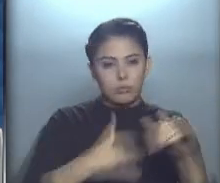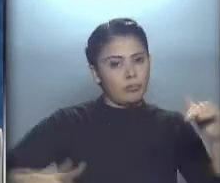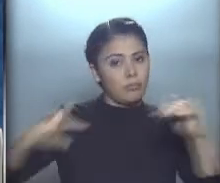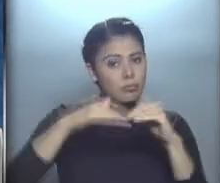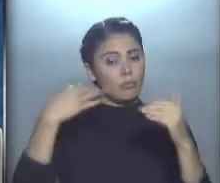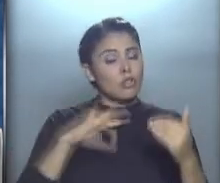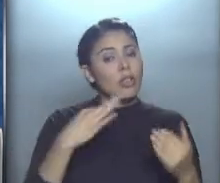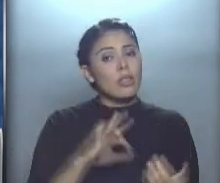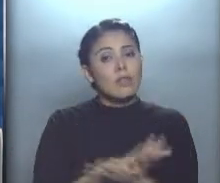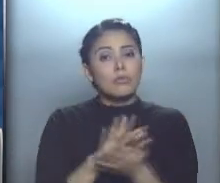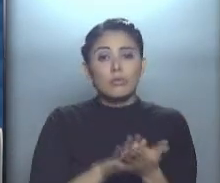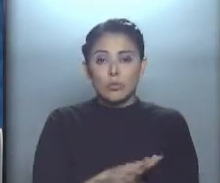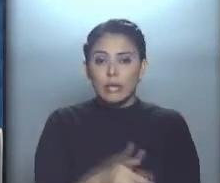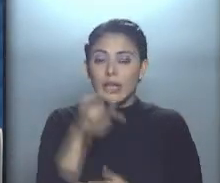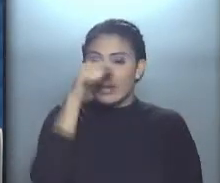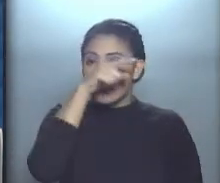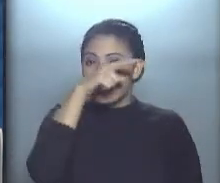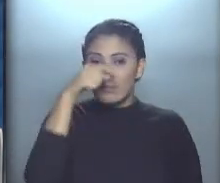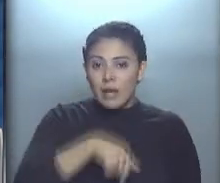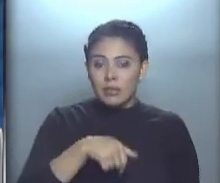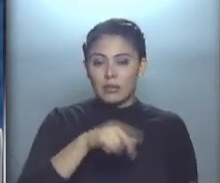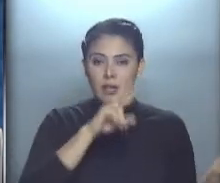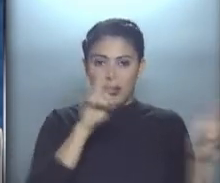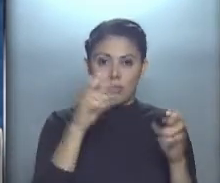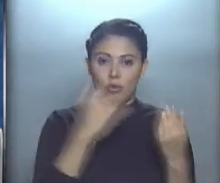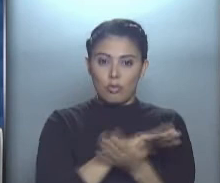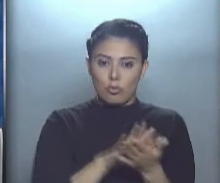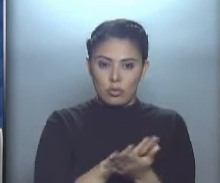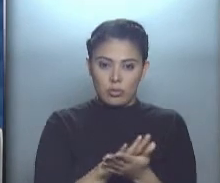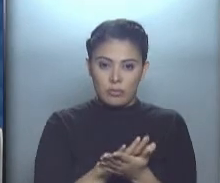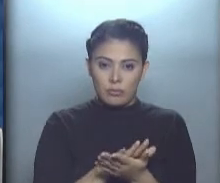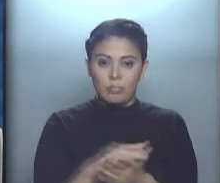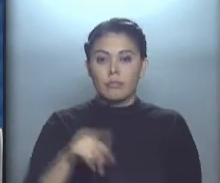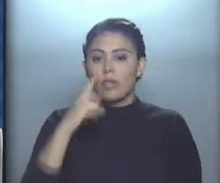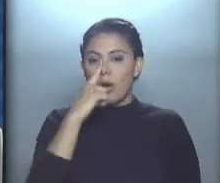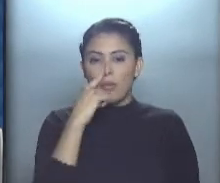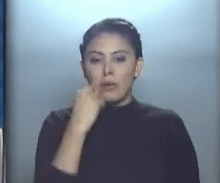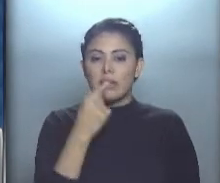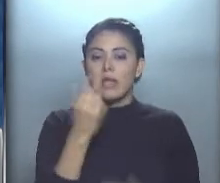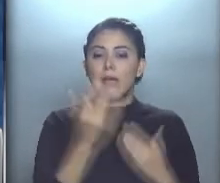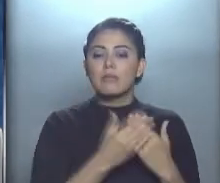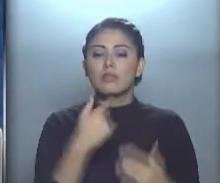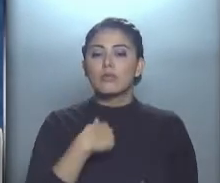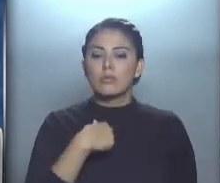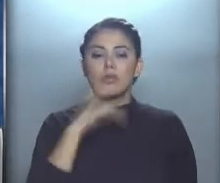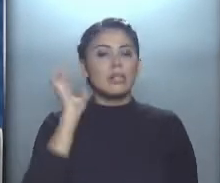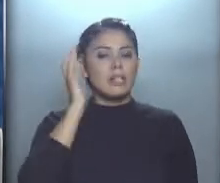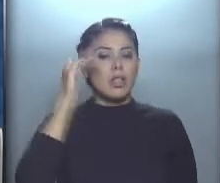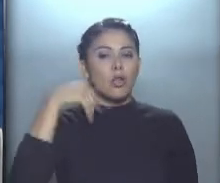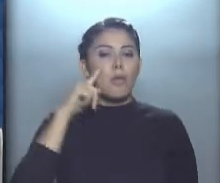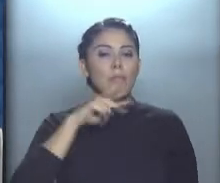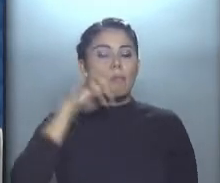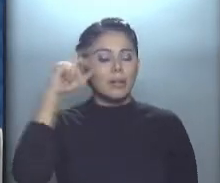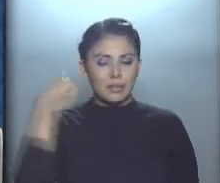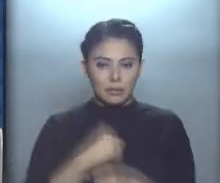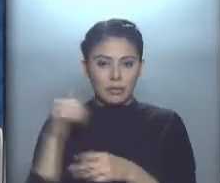los recaudos necesarios para que esta cuestión se resuelva. Ministro, soy Hernán Bertolini de Radio Mitre. En